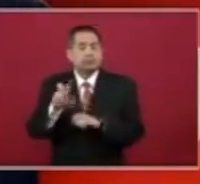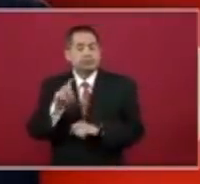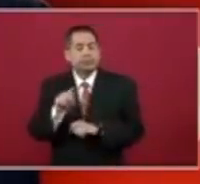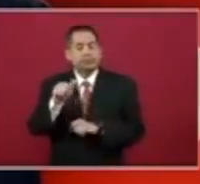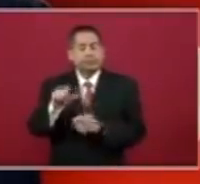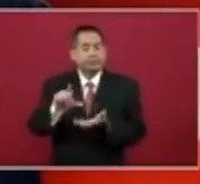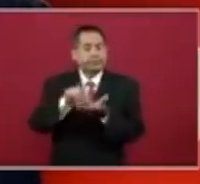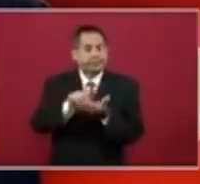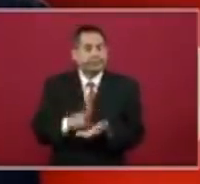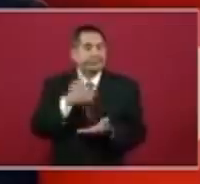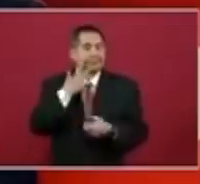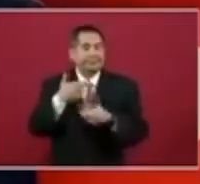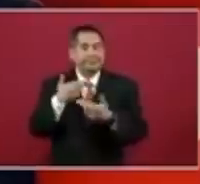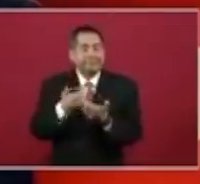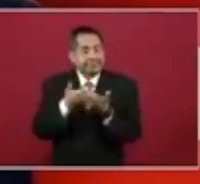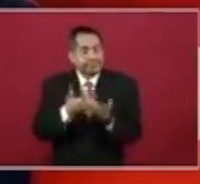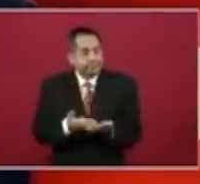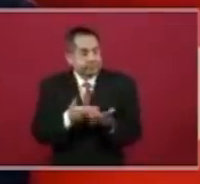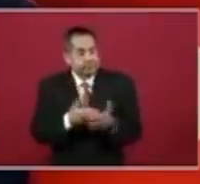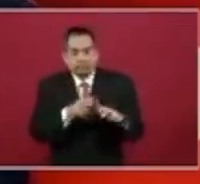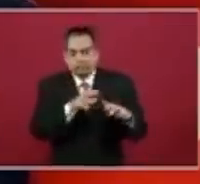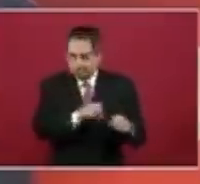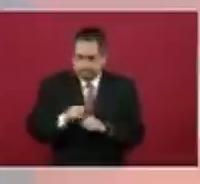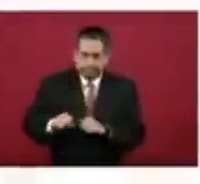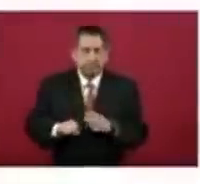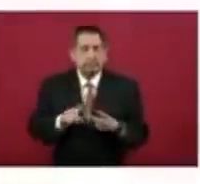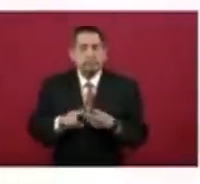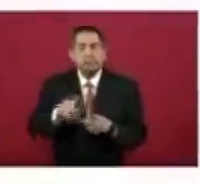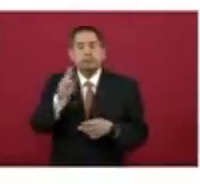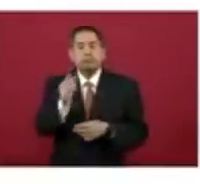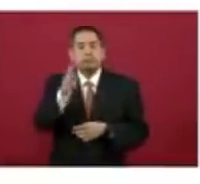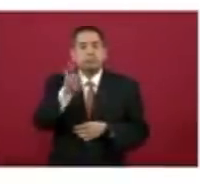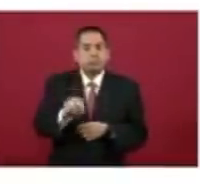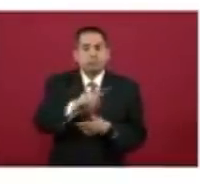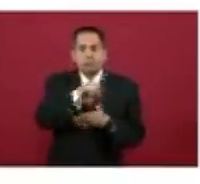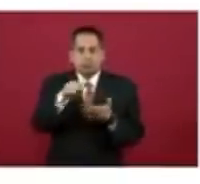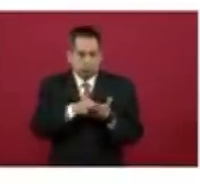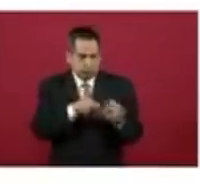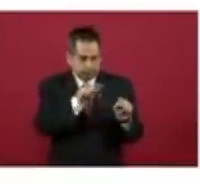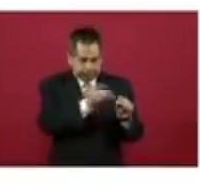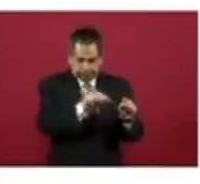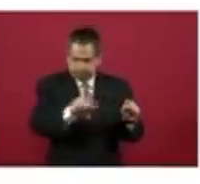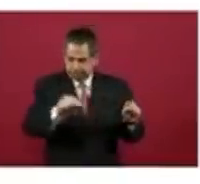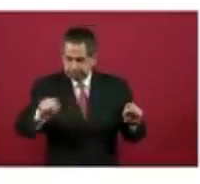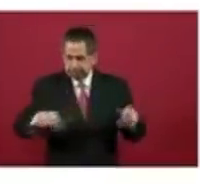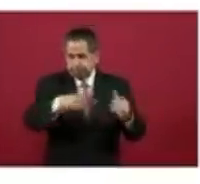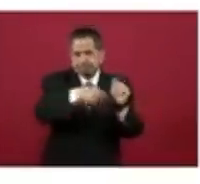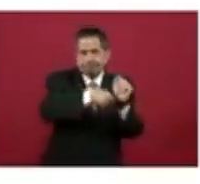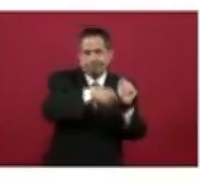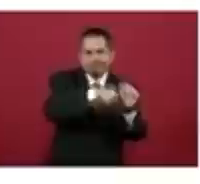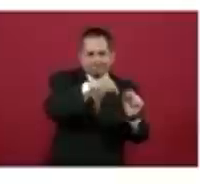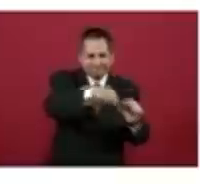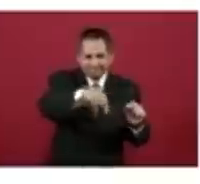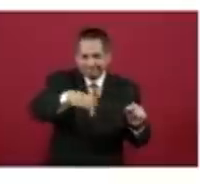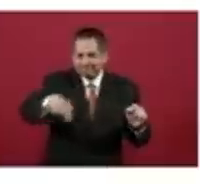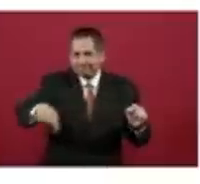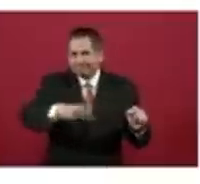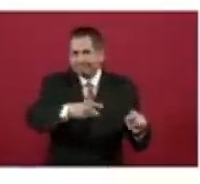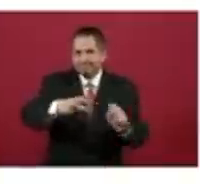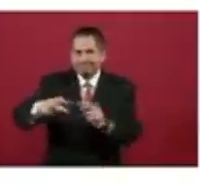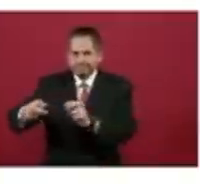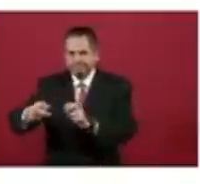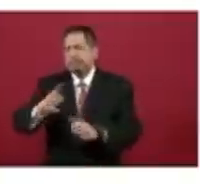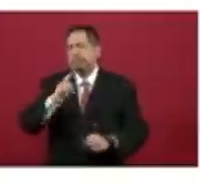98.736 litros de gasolina y 99 tomas clandestinas en un tramo. Y se han vinculado